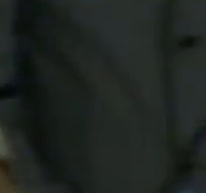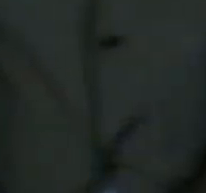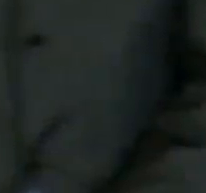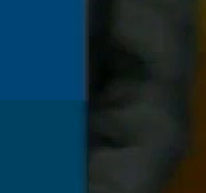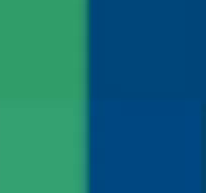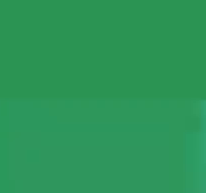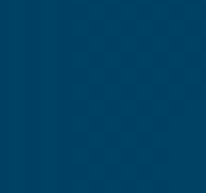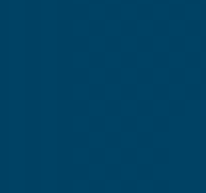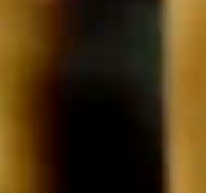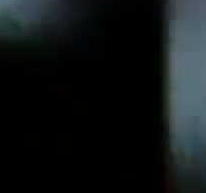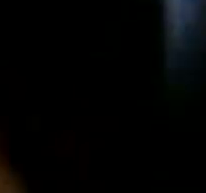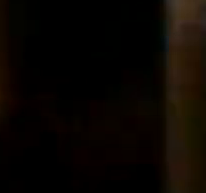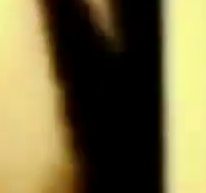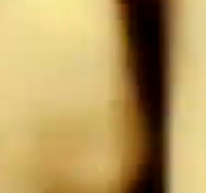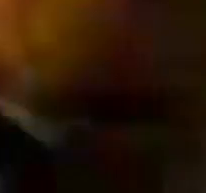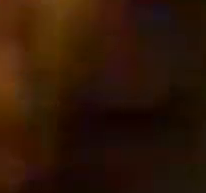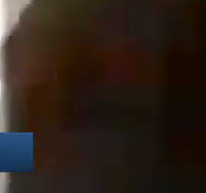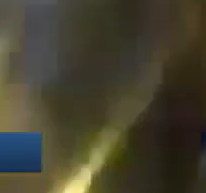gobierno.